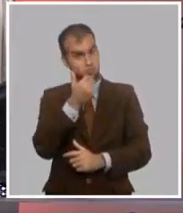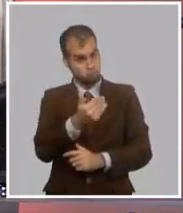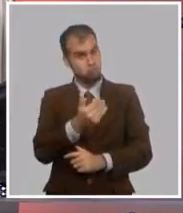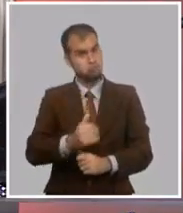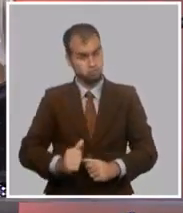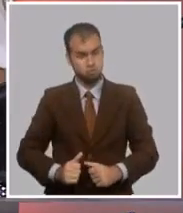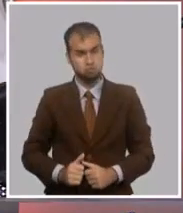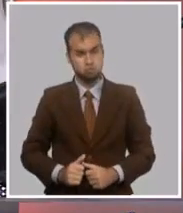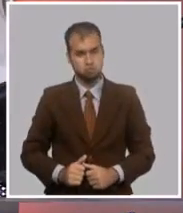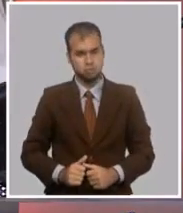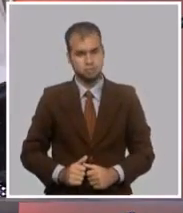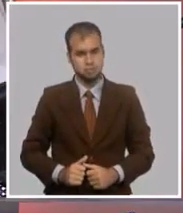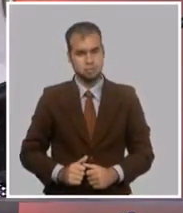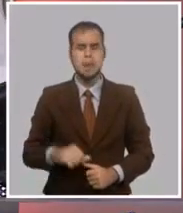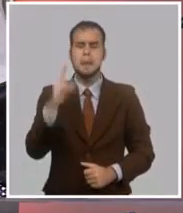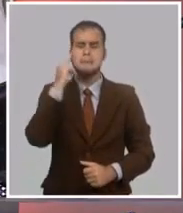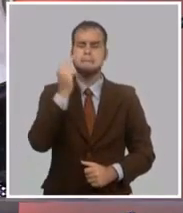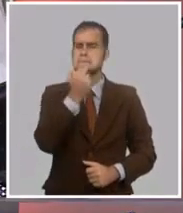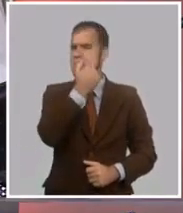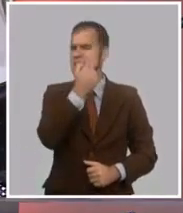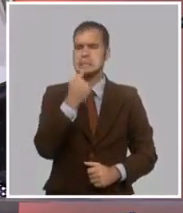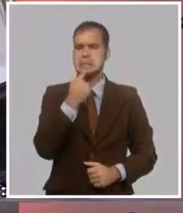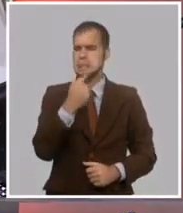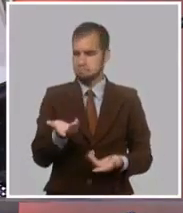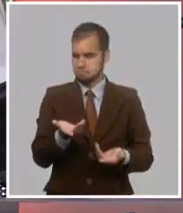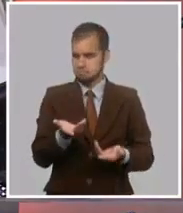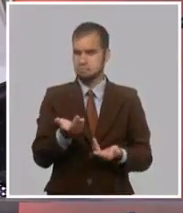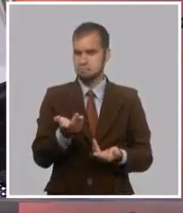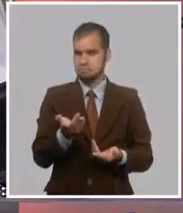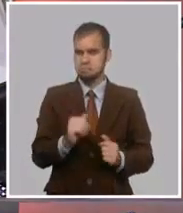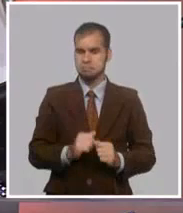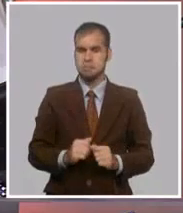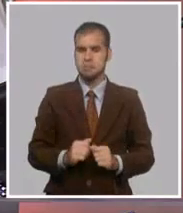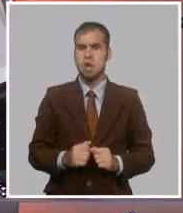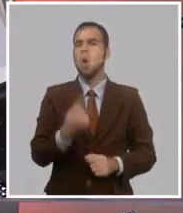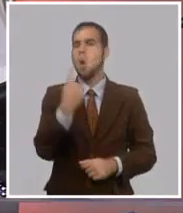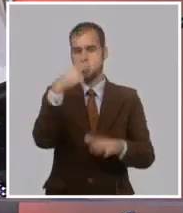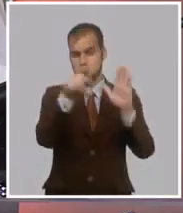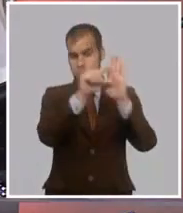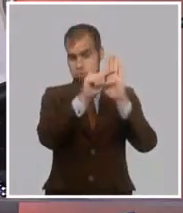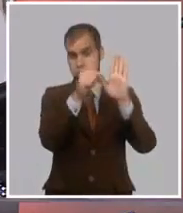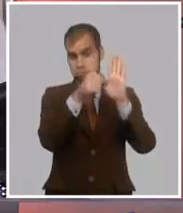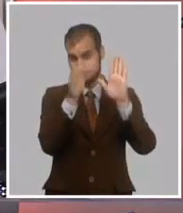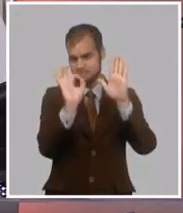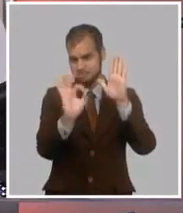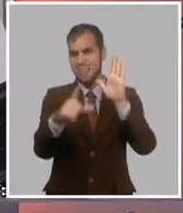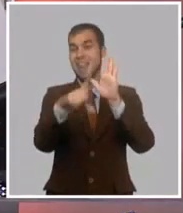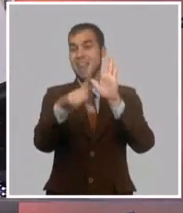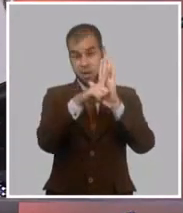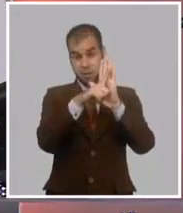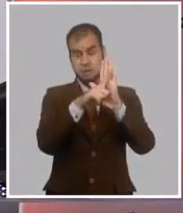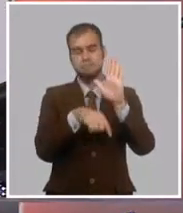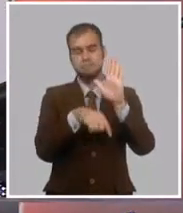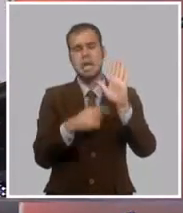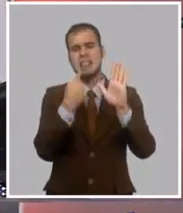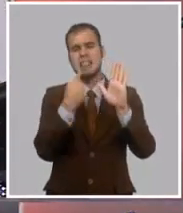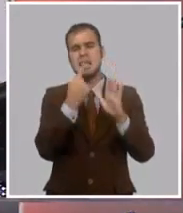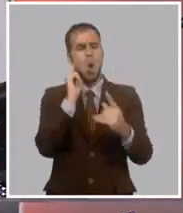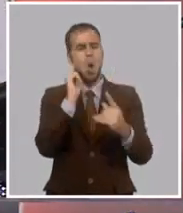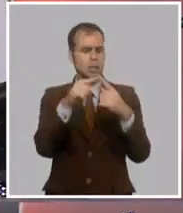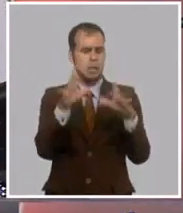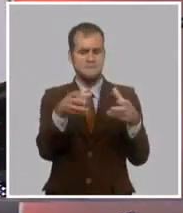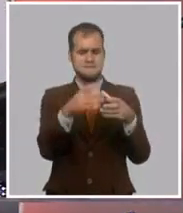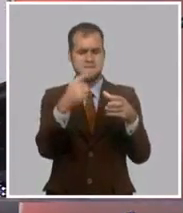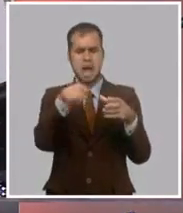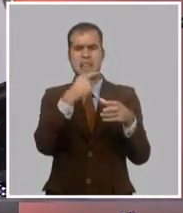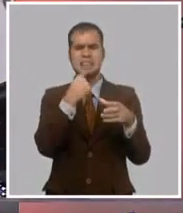atención. Dice Martí, en uno de los artículos de las bases, que el partido no se propone perpetuar en